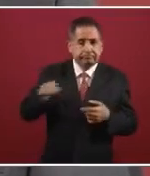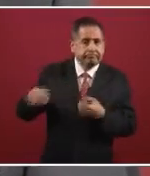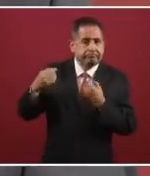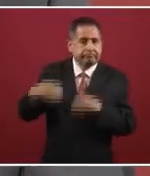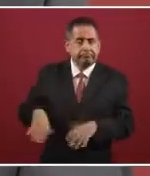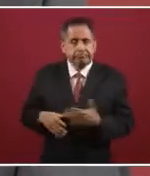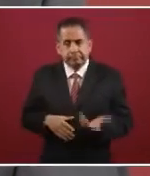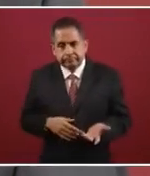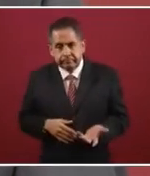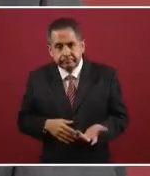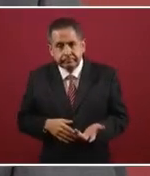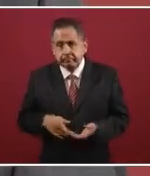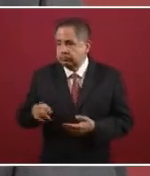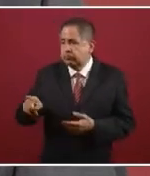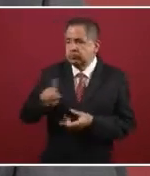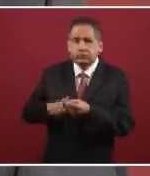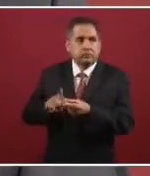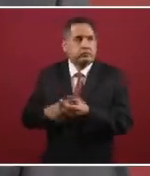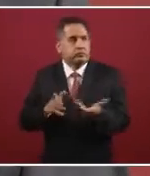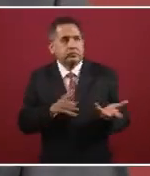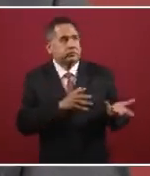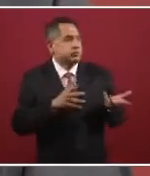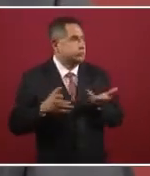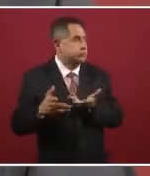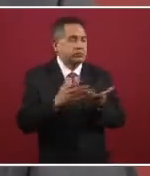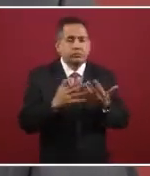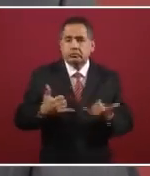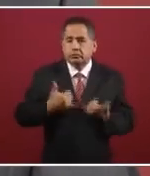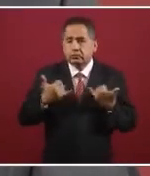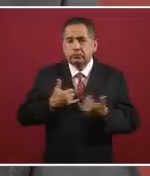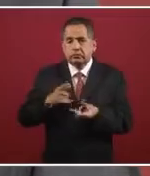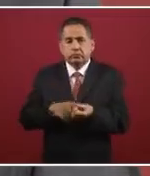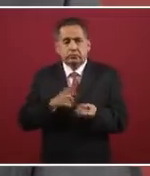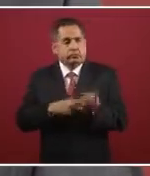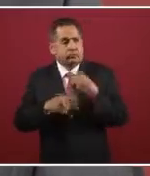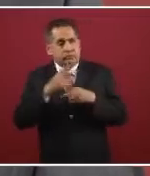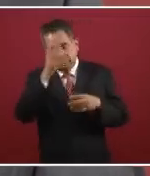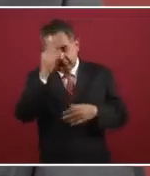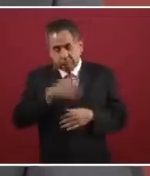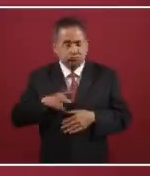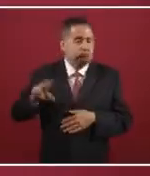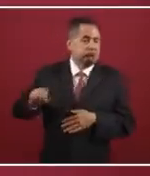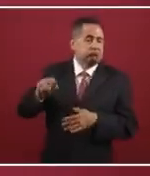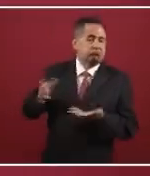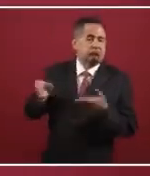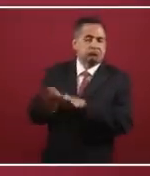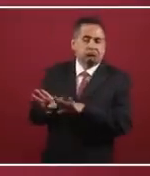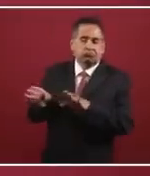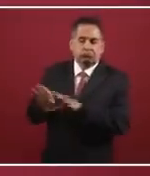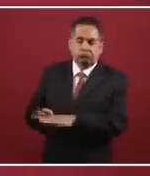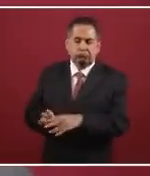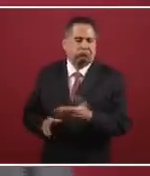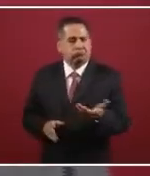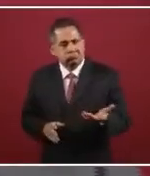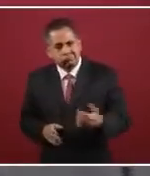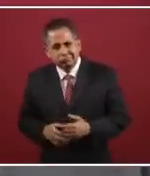porque dejan sin opciones a los jóvenes al rechazarlos. ¿Qué es la escuela